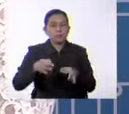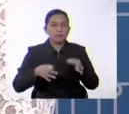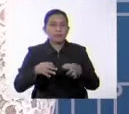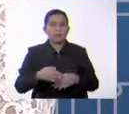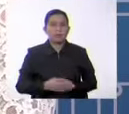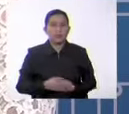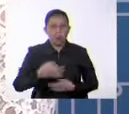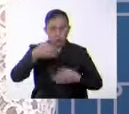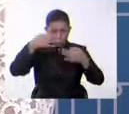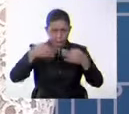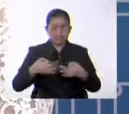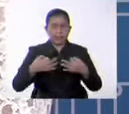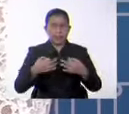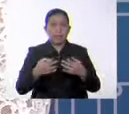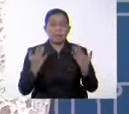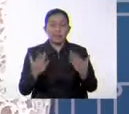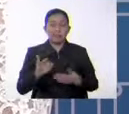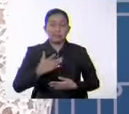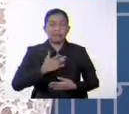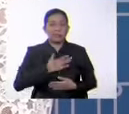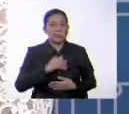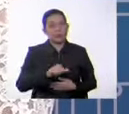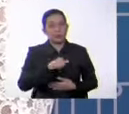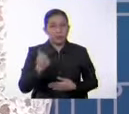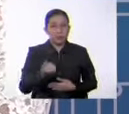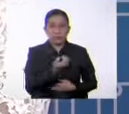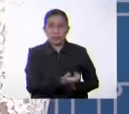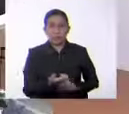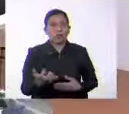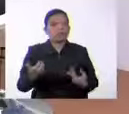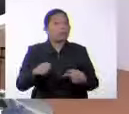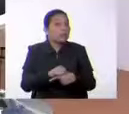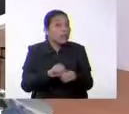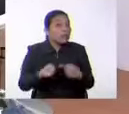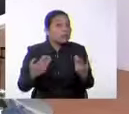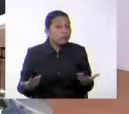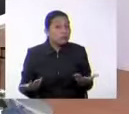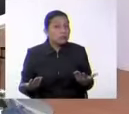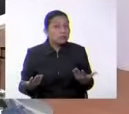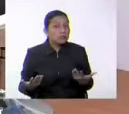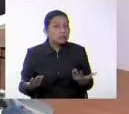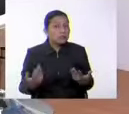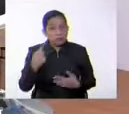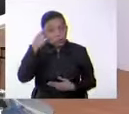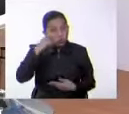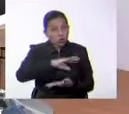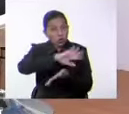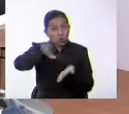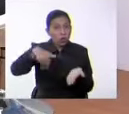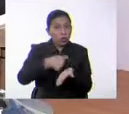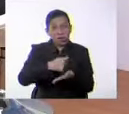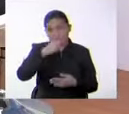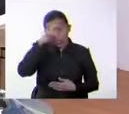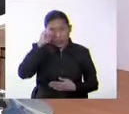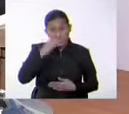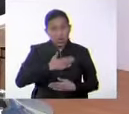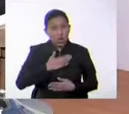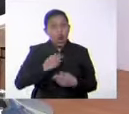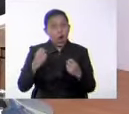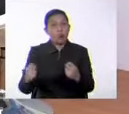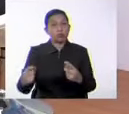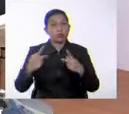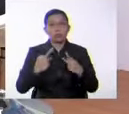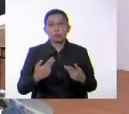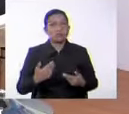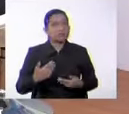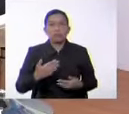pero que hay otro elemento importante que es la práctica de ya que no todos los trabajadores tenemos la oportunidad de